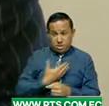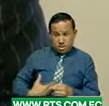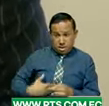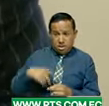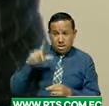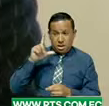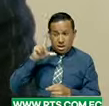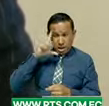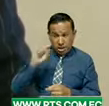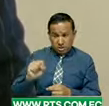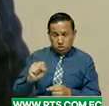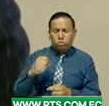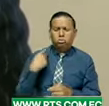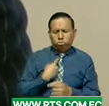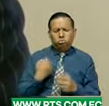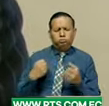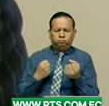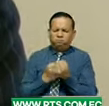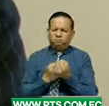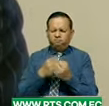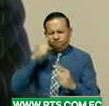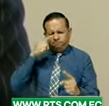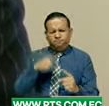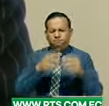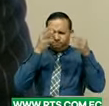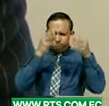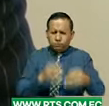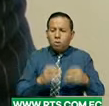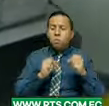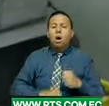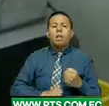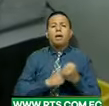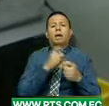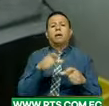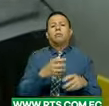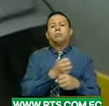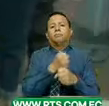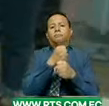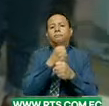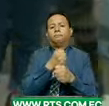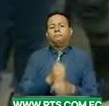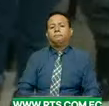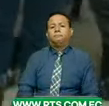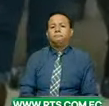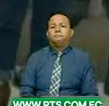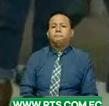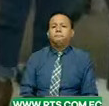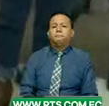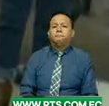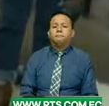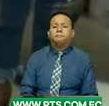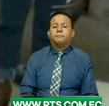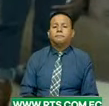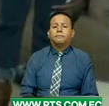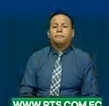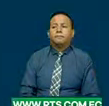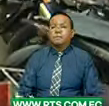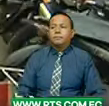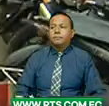sea sobre todo efectiva en función de devolverle la seguridad a la ciudadanía. Informó Natalí Guerrero.